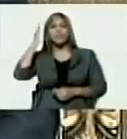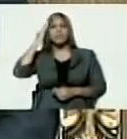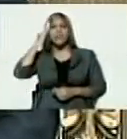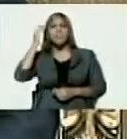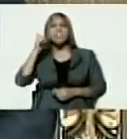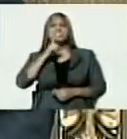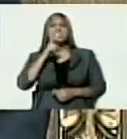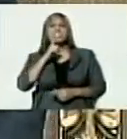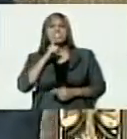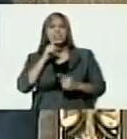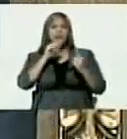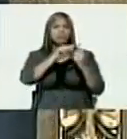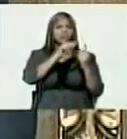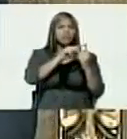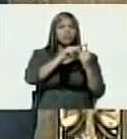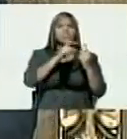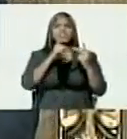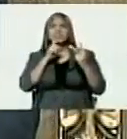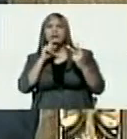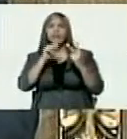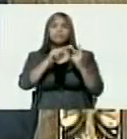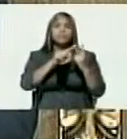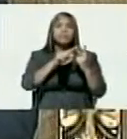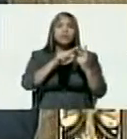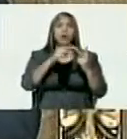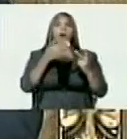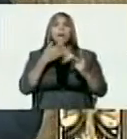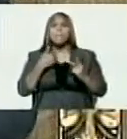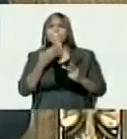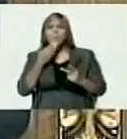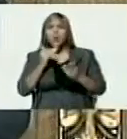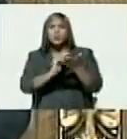evitemos que si María vota por Juan o que Juan vota por Ramón.